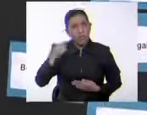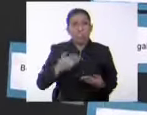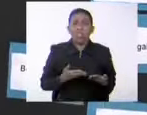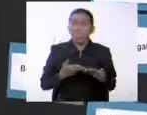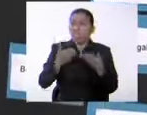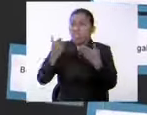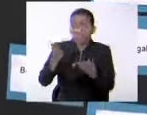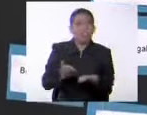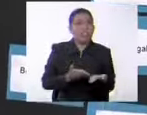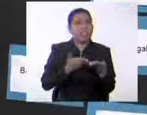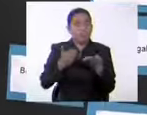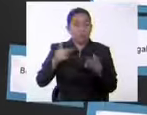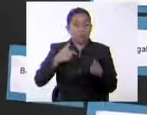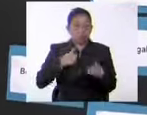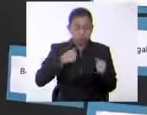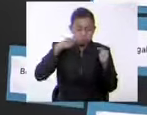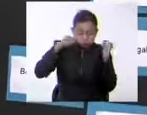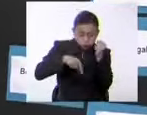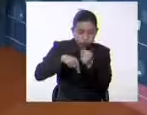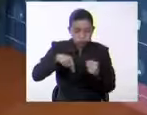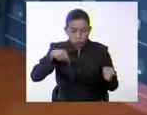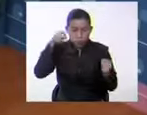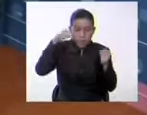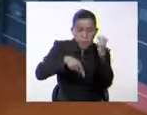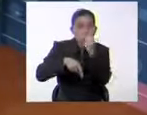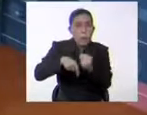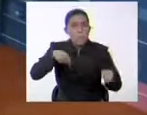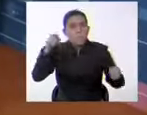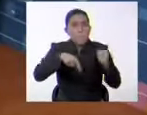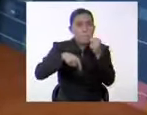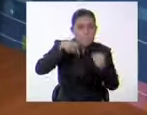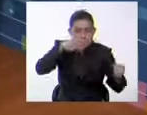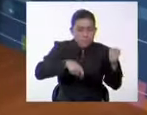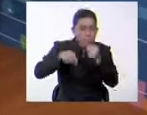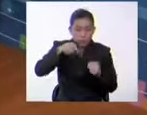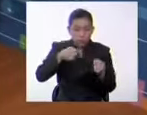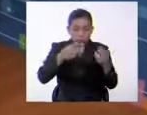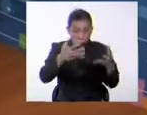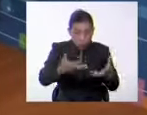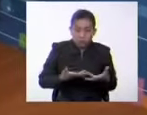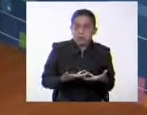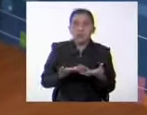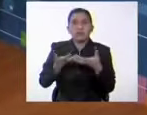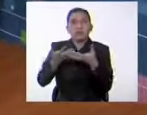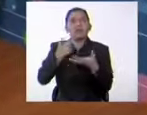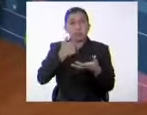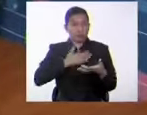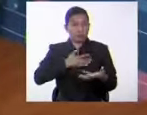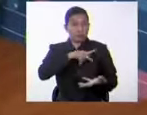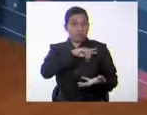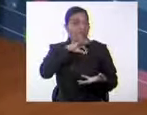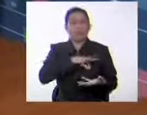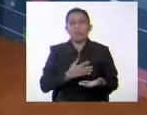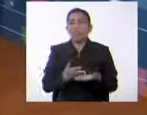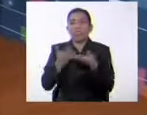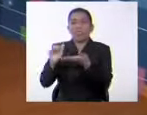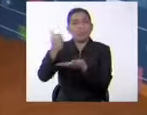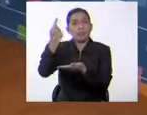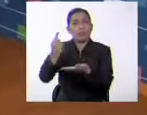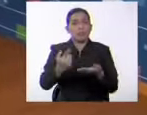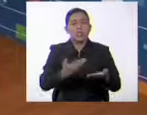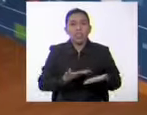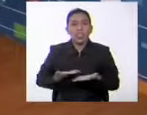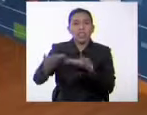de sus cosechas era para ellos. Entonces, su economía fue diferente en ese momento, porque ya la riqueza era